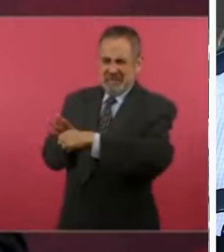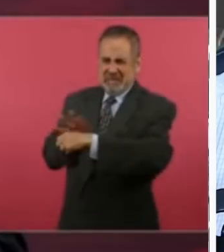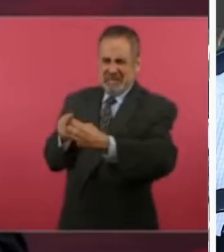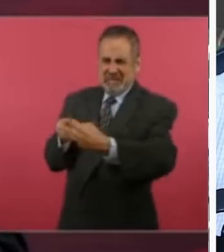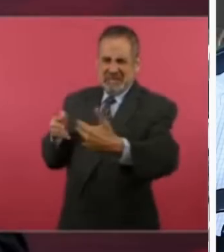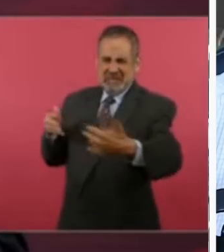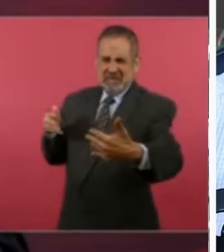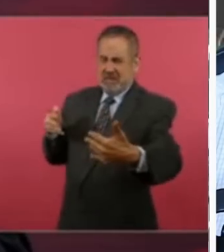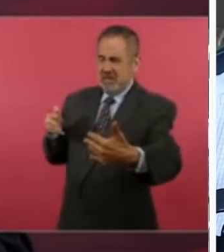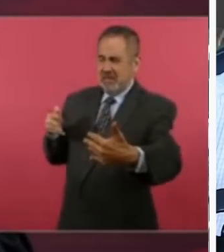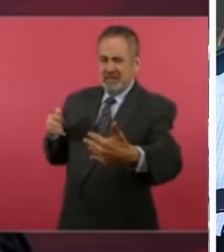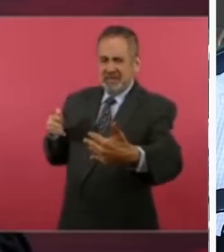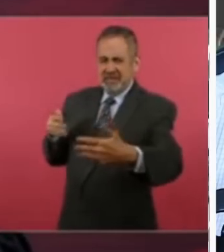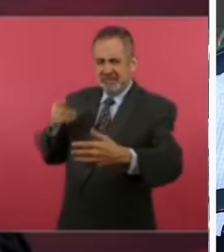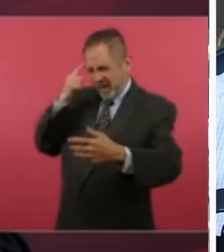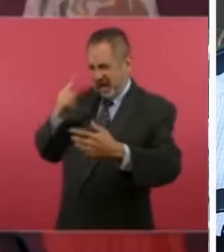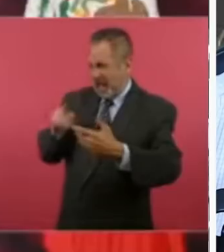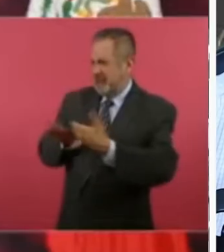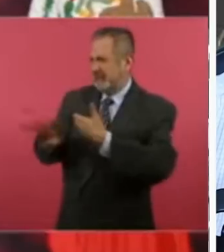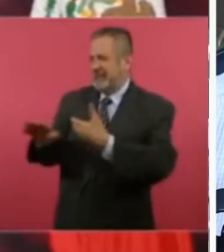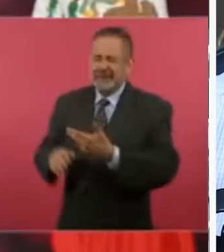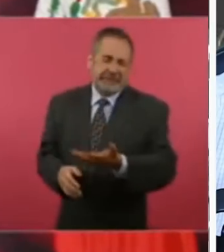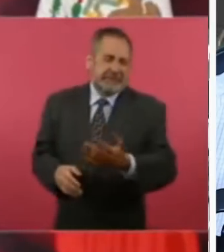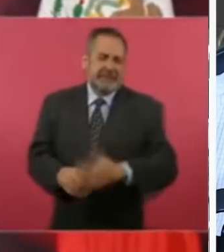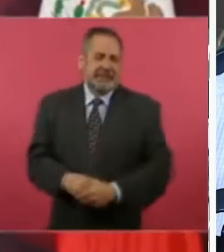con navajas.